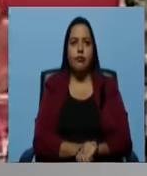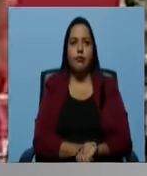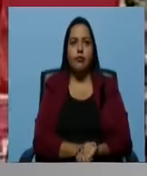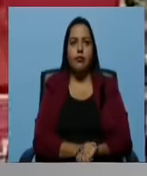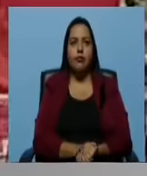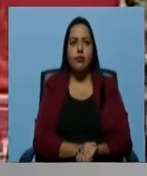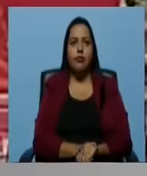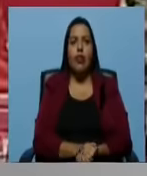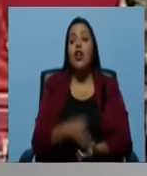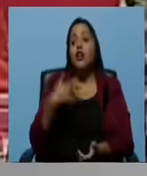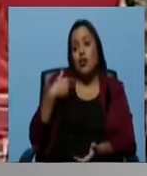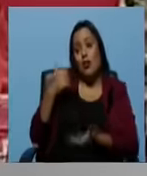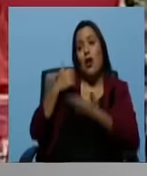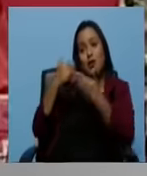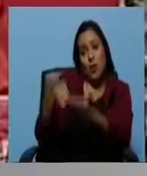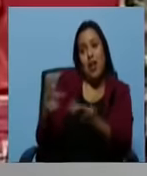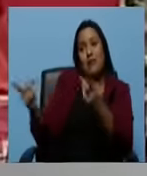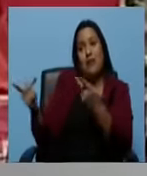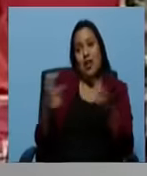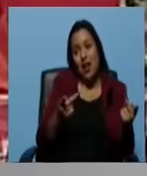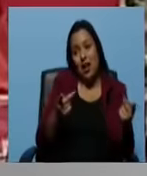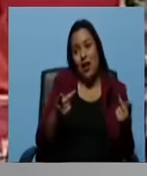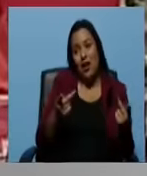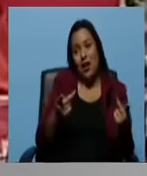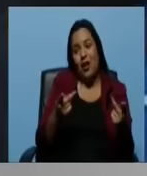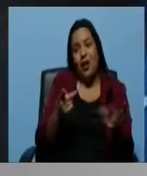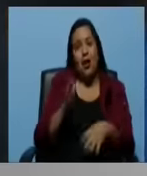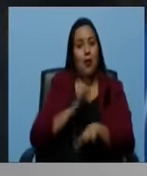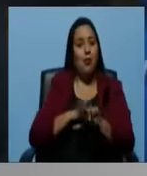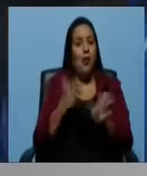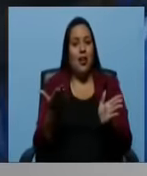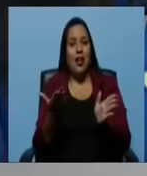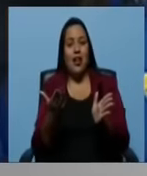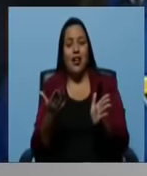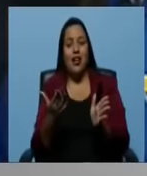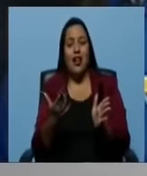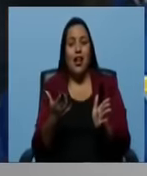Yo la voy a ayudar con su convocatoria porque entiendo que es interplanetaria.